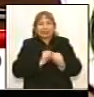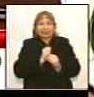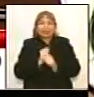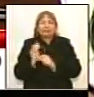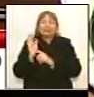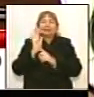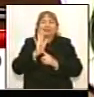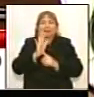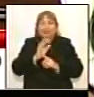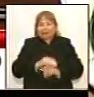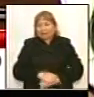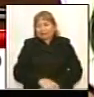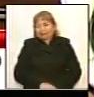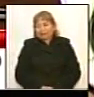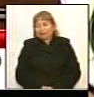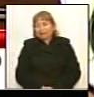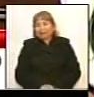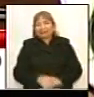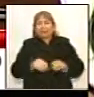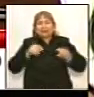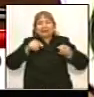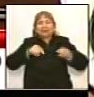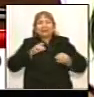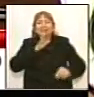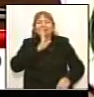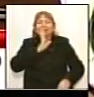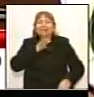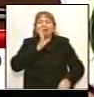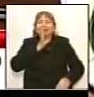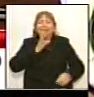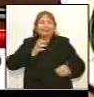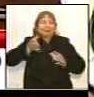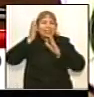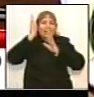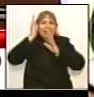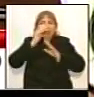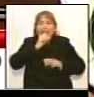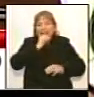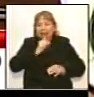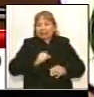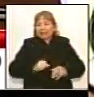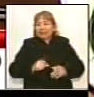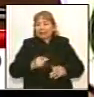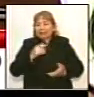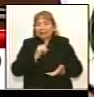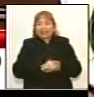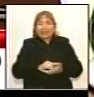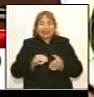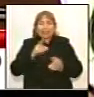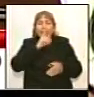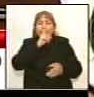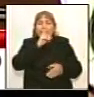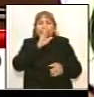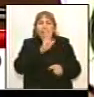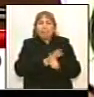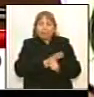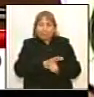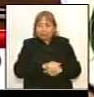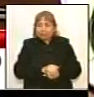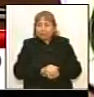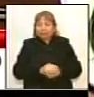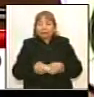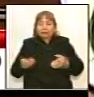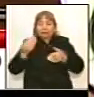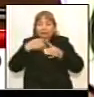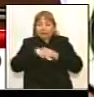Más de un año. De esto se ha estado hablando durante la campaña electoral. Ha sido promesa de todos los partidos,